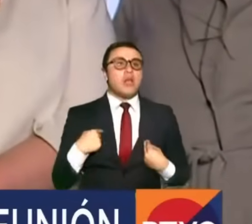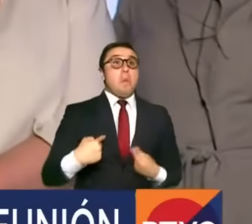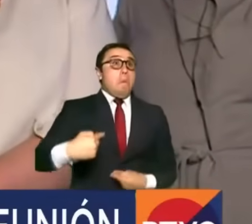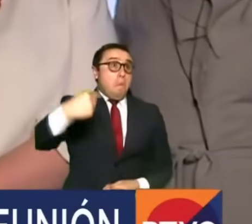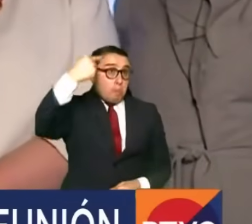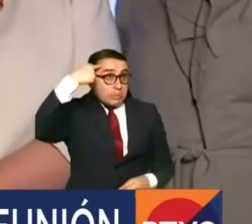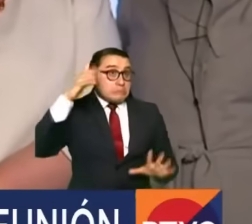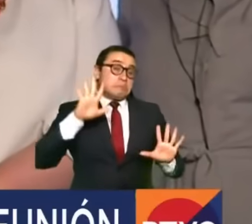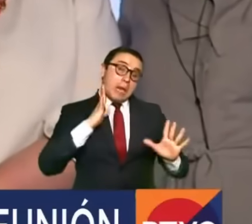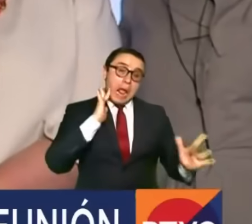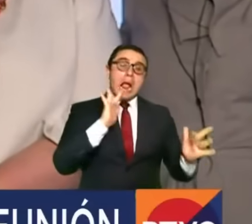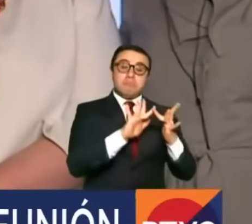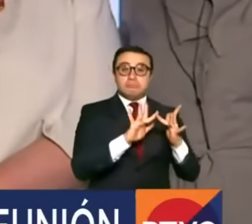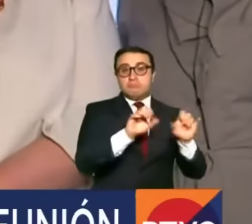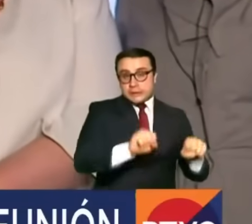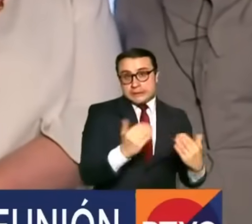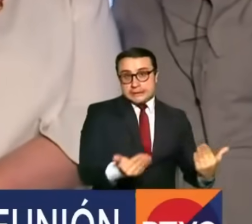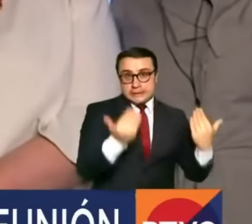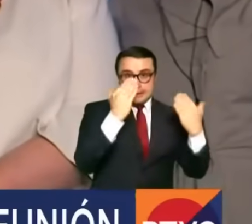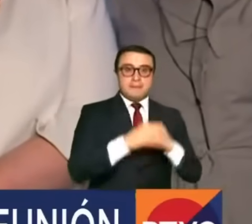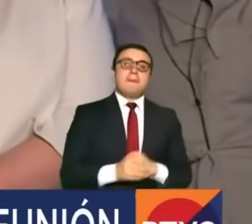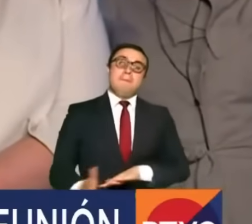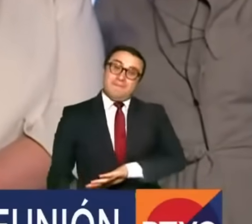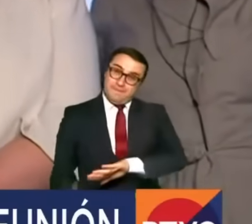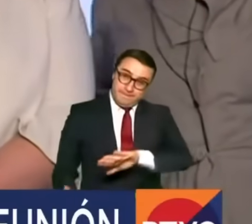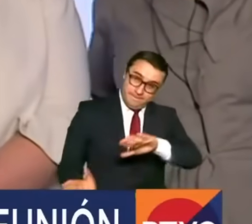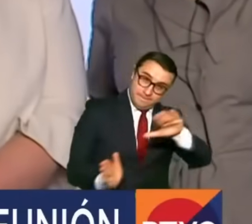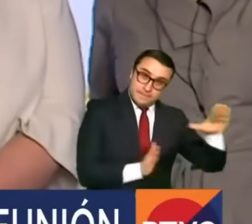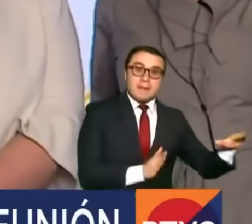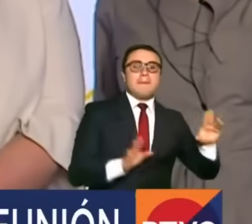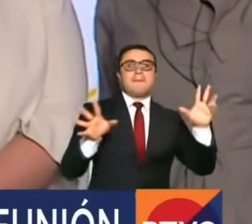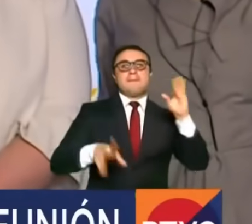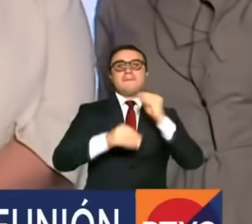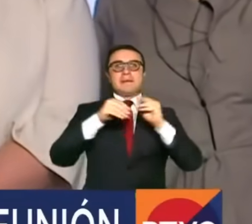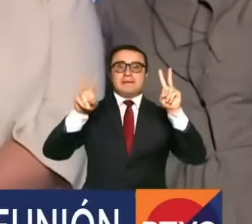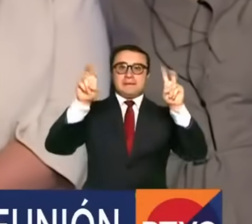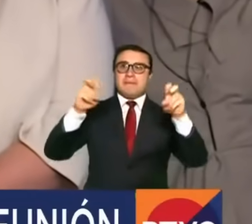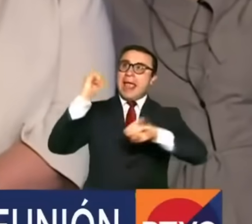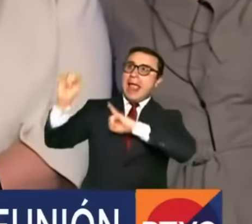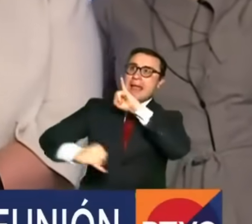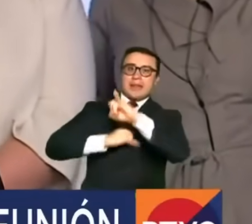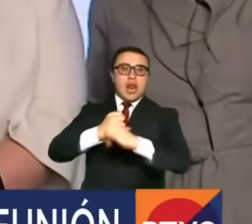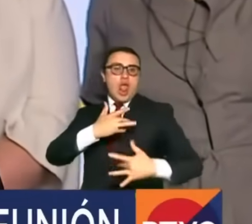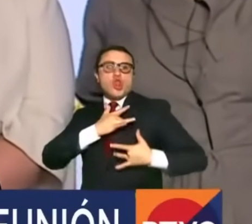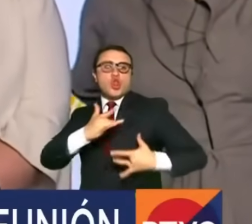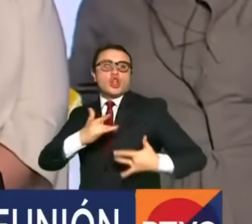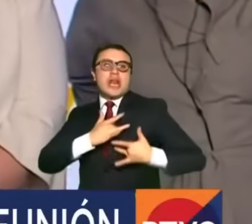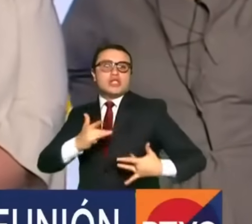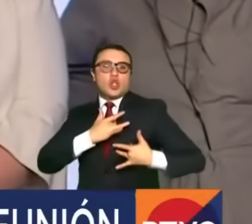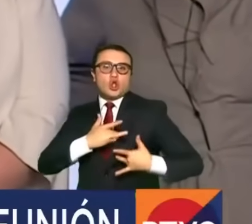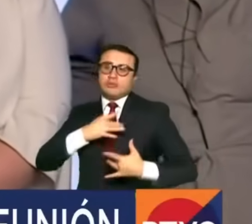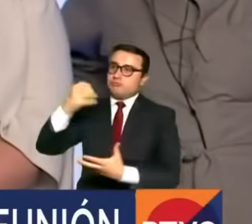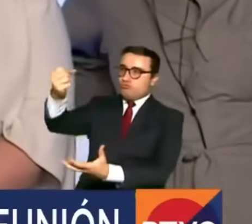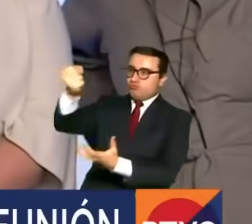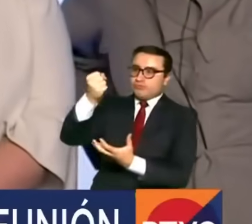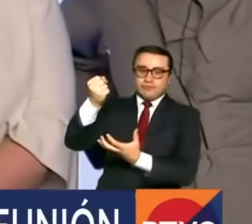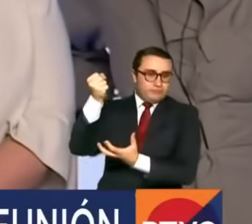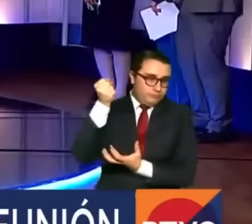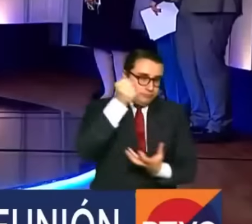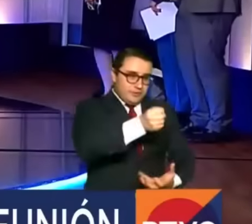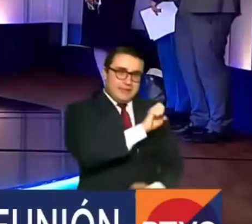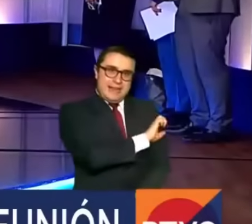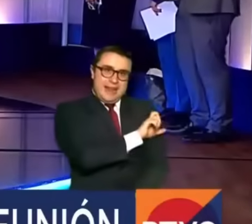pertinente. Y en relación al tema multidonantes, que viene de ser tema en la reunión con el ELN,